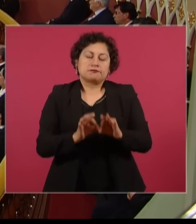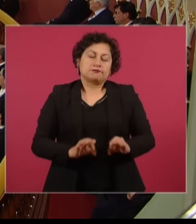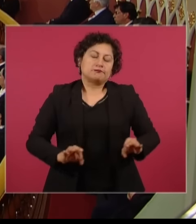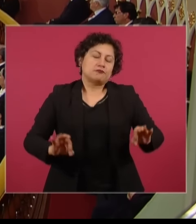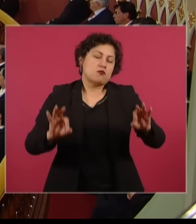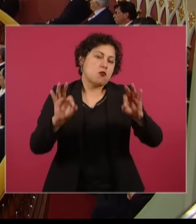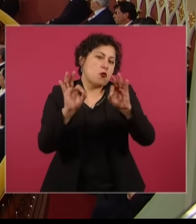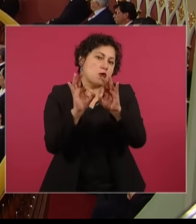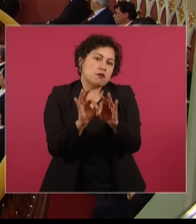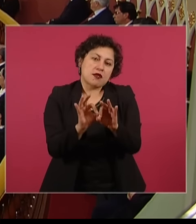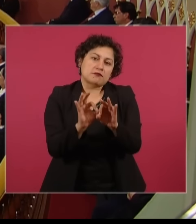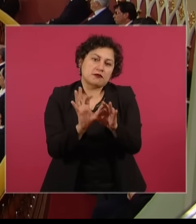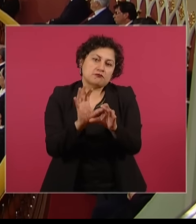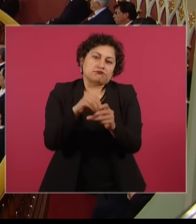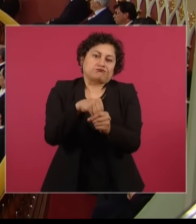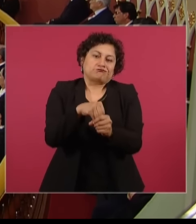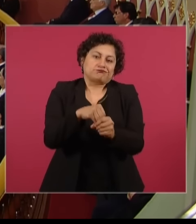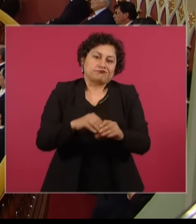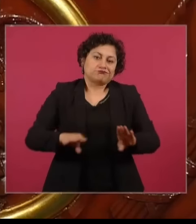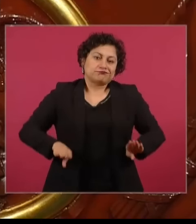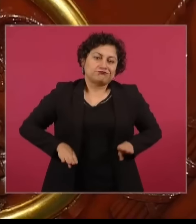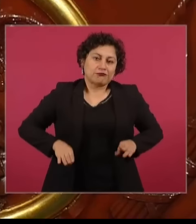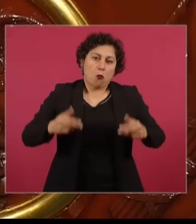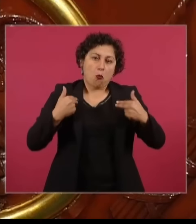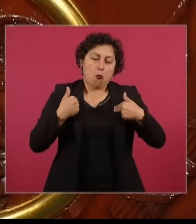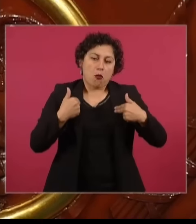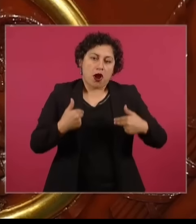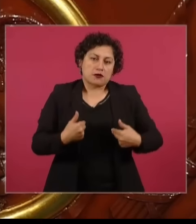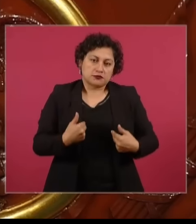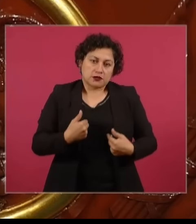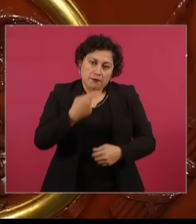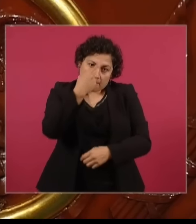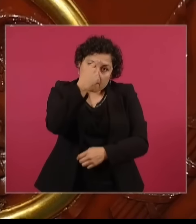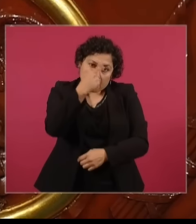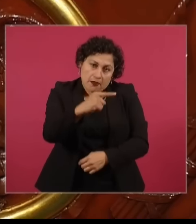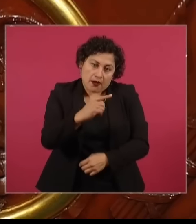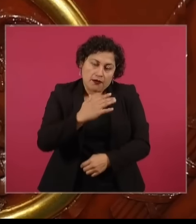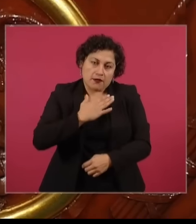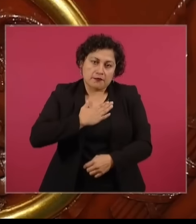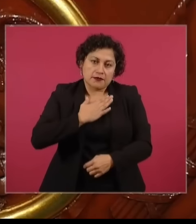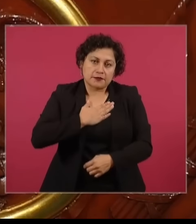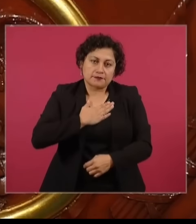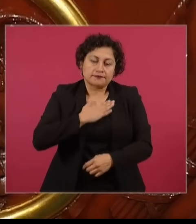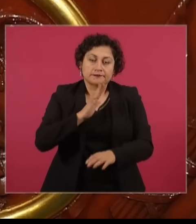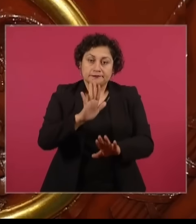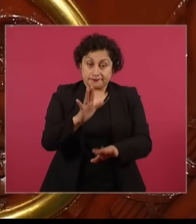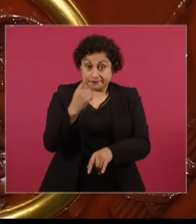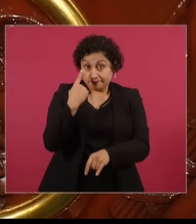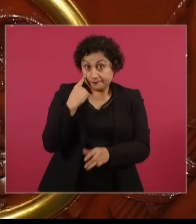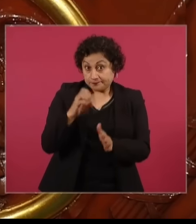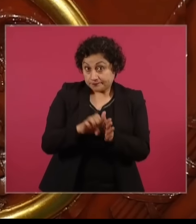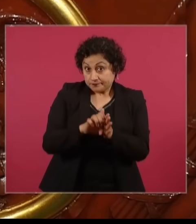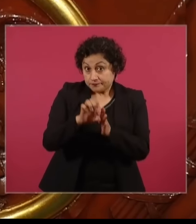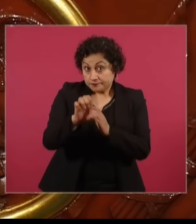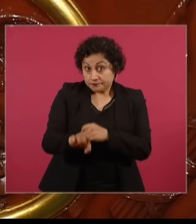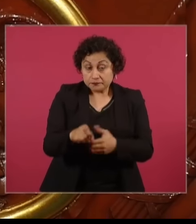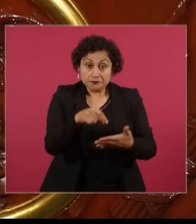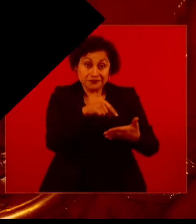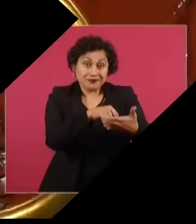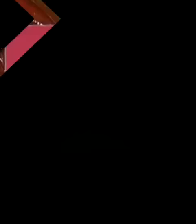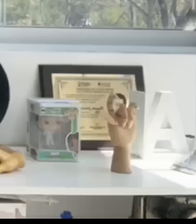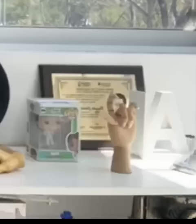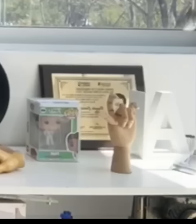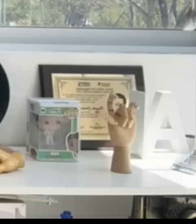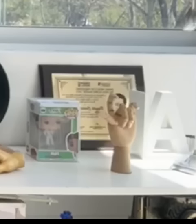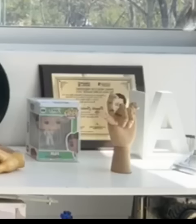ni siquiera de los periodistas que asisten a la mañanera. Por eso me parece preocupante que diga que sí va, va con